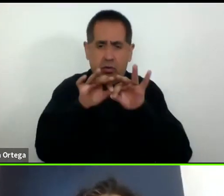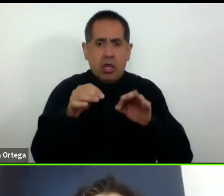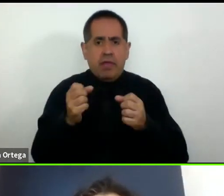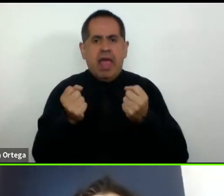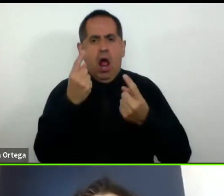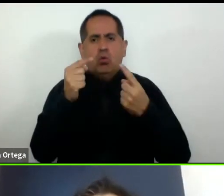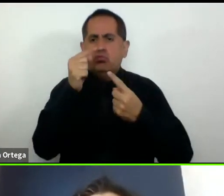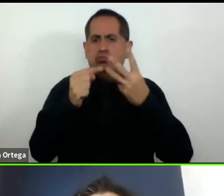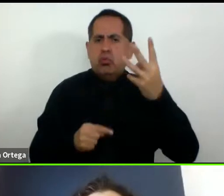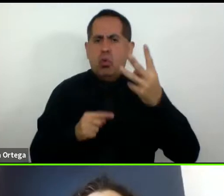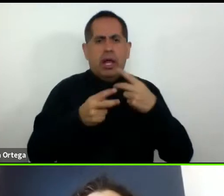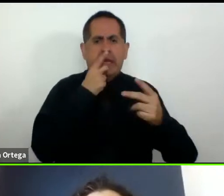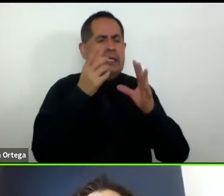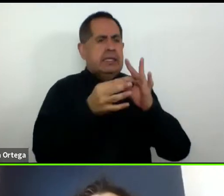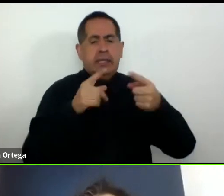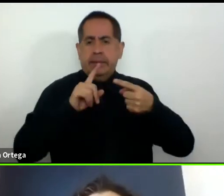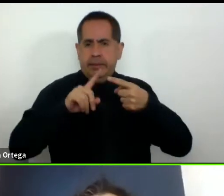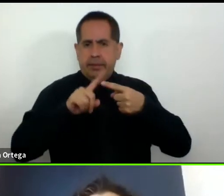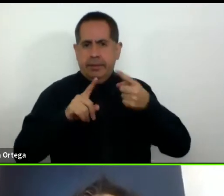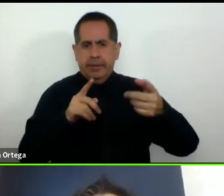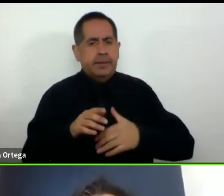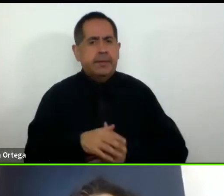voy a comentar en adelante. En primer lugar,